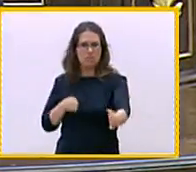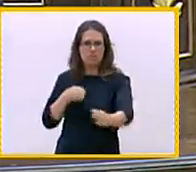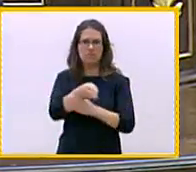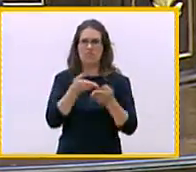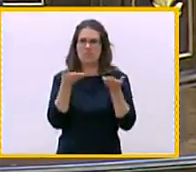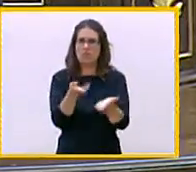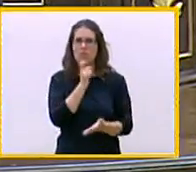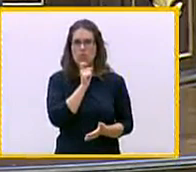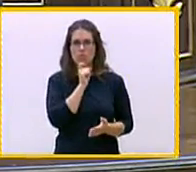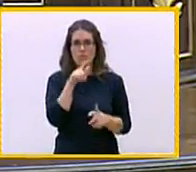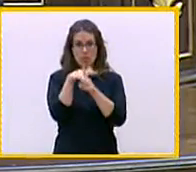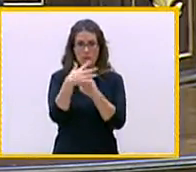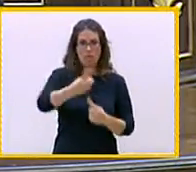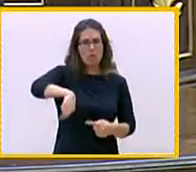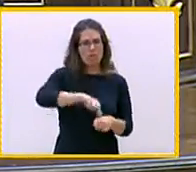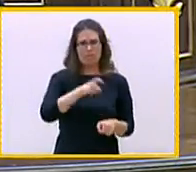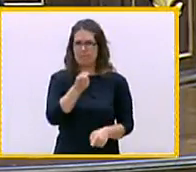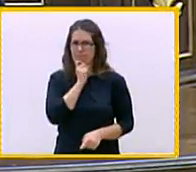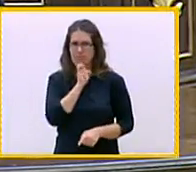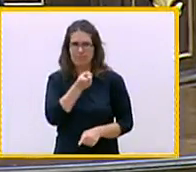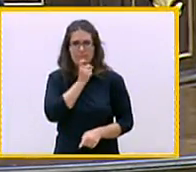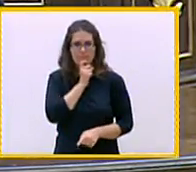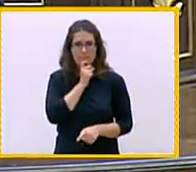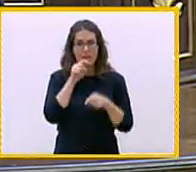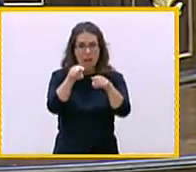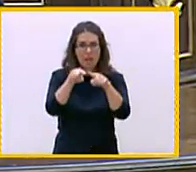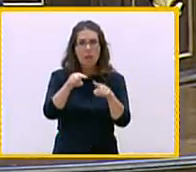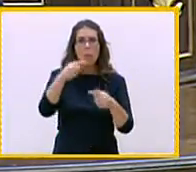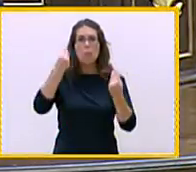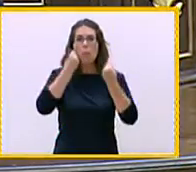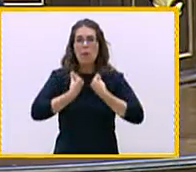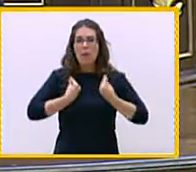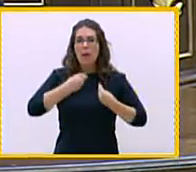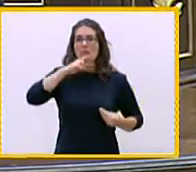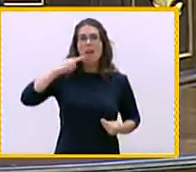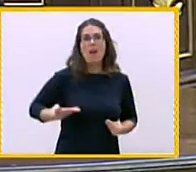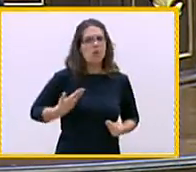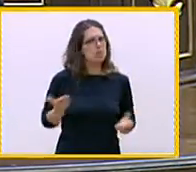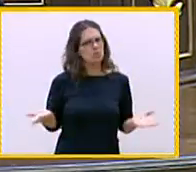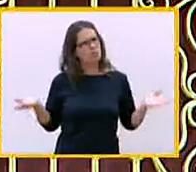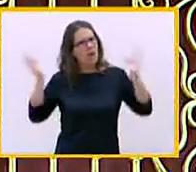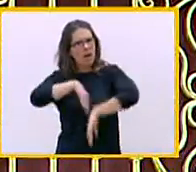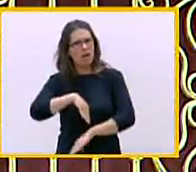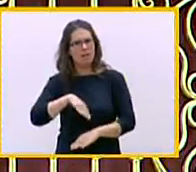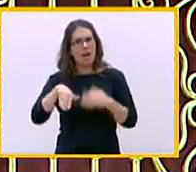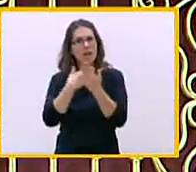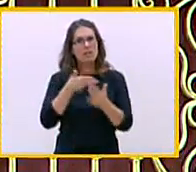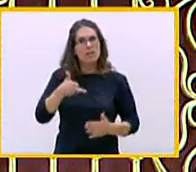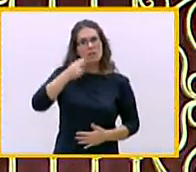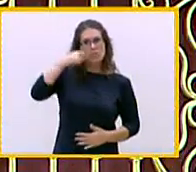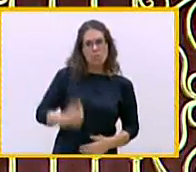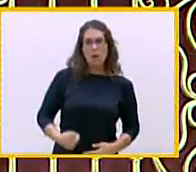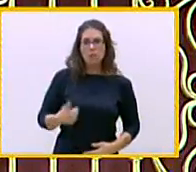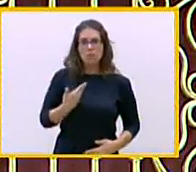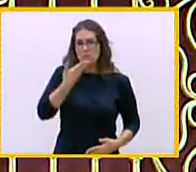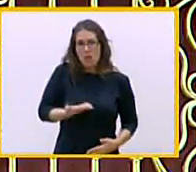convulsos, donde se ha perdido el valor de la vida y donde se desconoce el sentido mismo de los derechos humanos, es